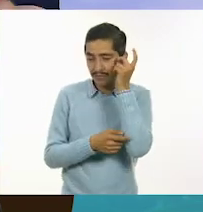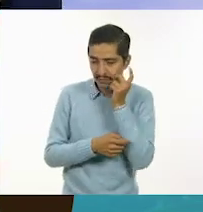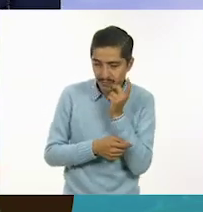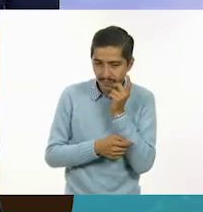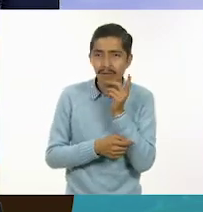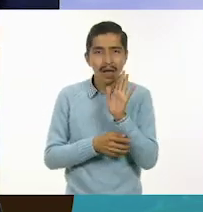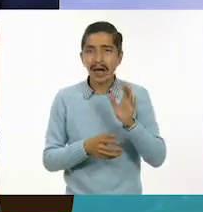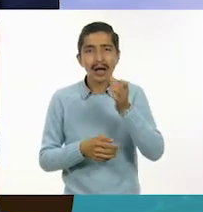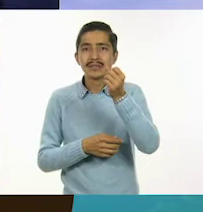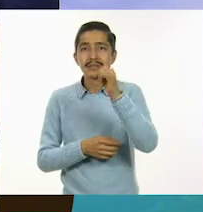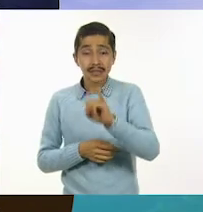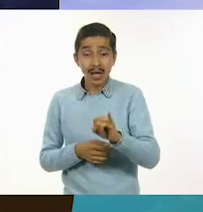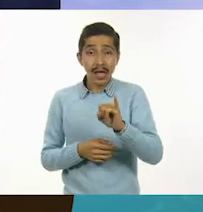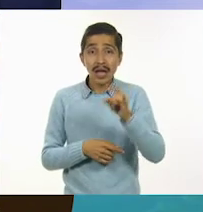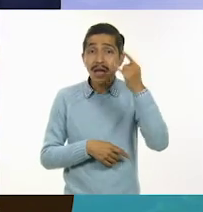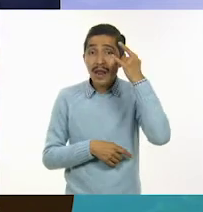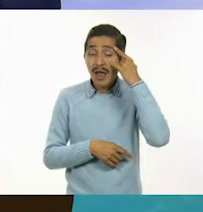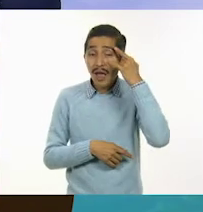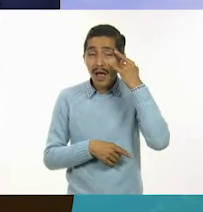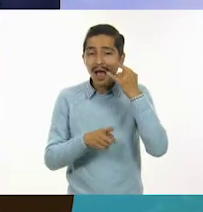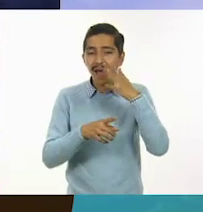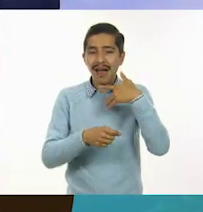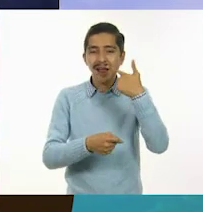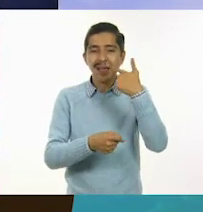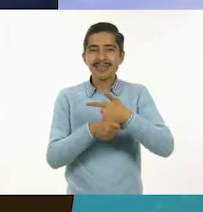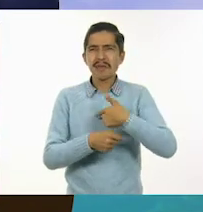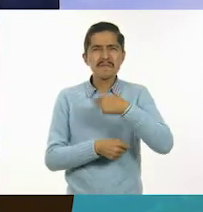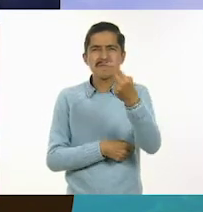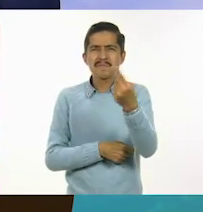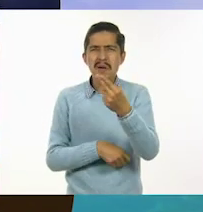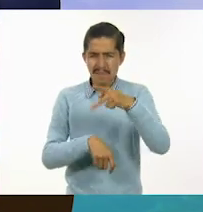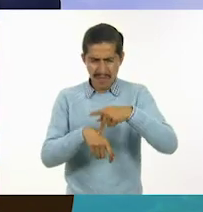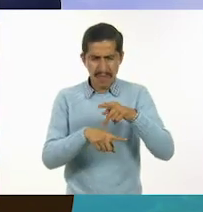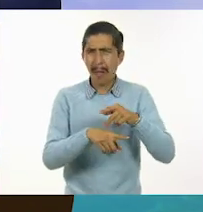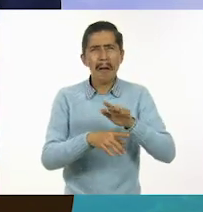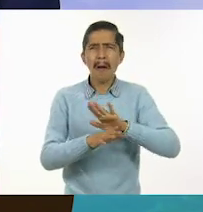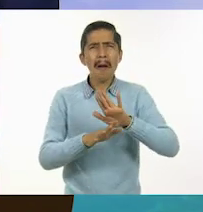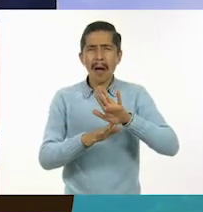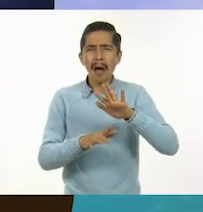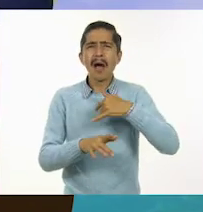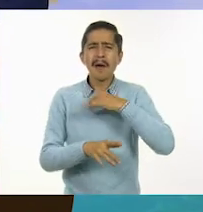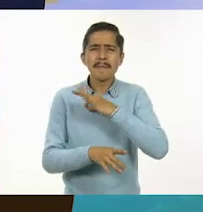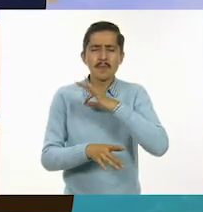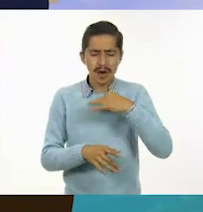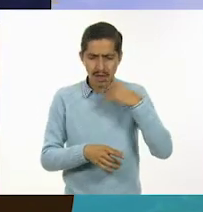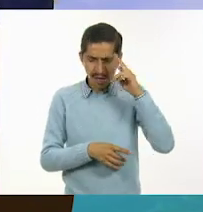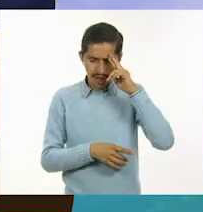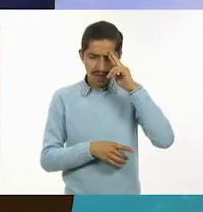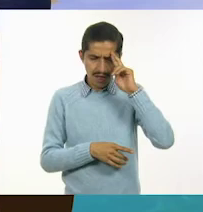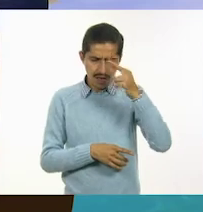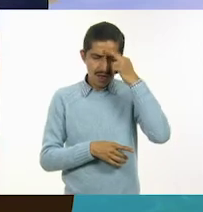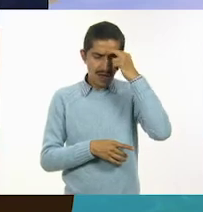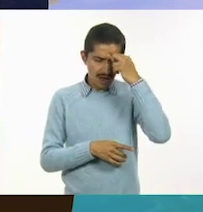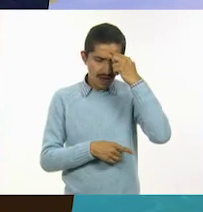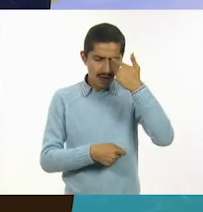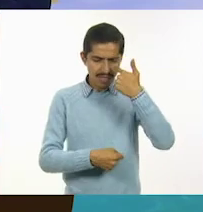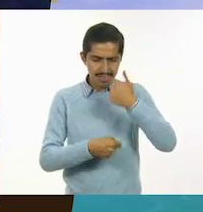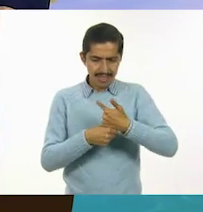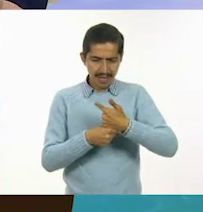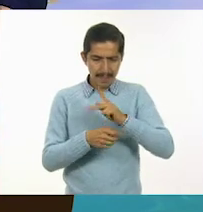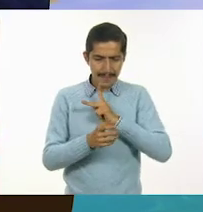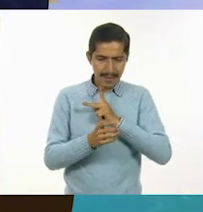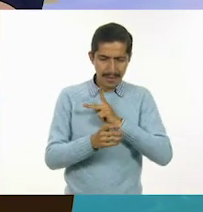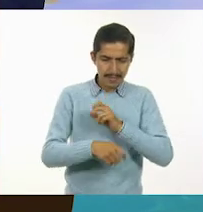fue como Henrik descubrió que ya no necesitaba la piedra porque ya era capaz de reconocer sus emociones y tomar